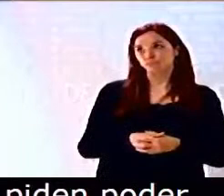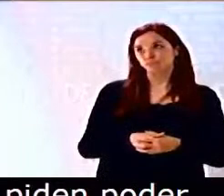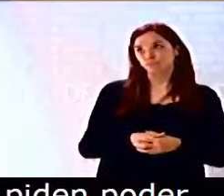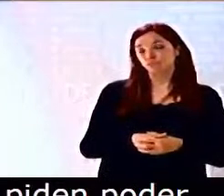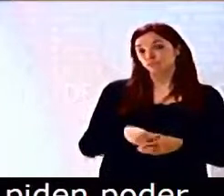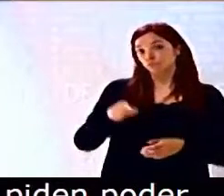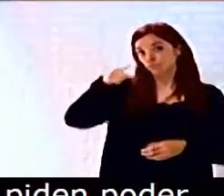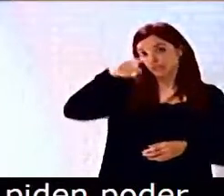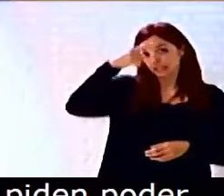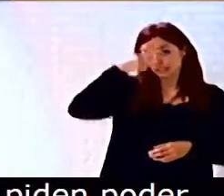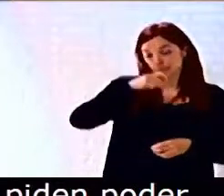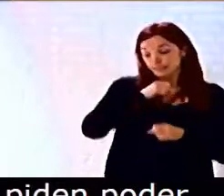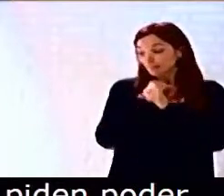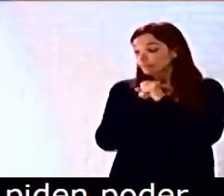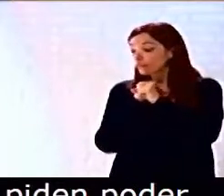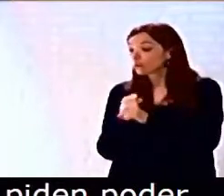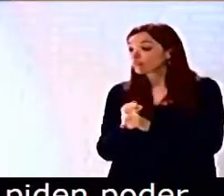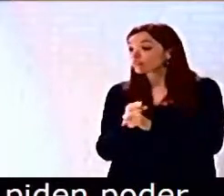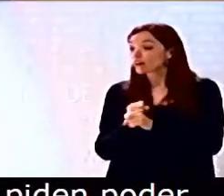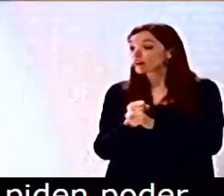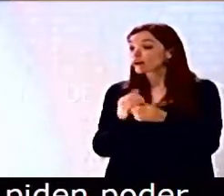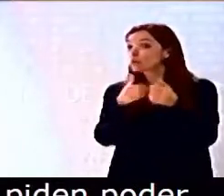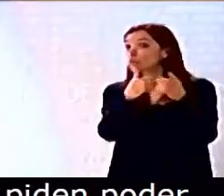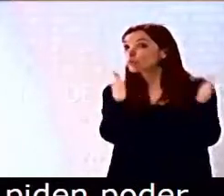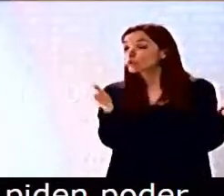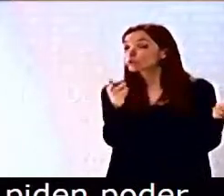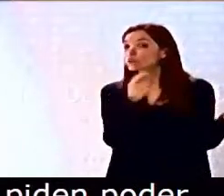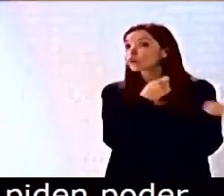¿Y sabe de quién depende que puedan trabajar ellos?